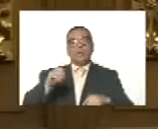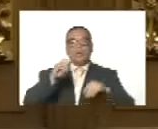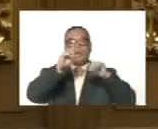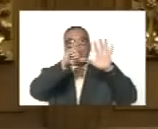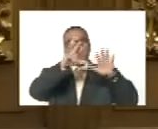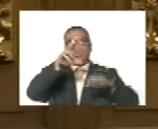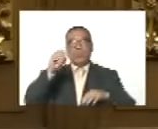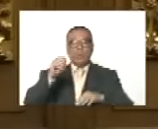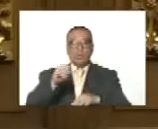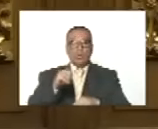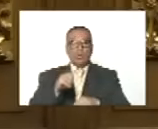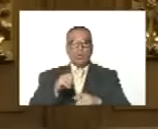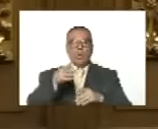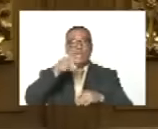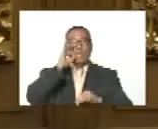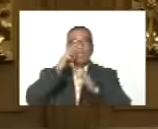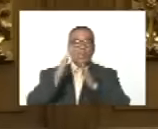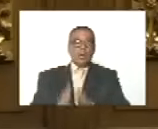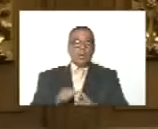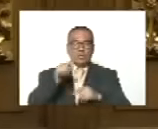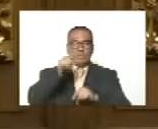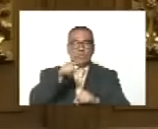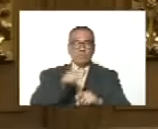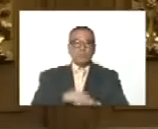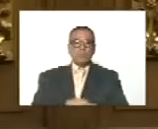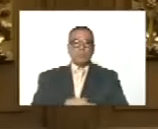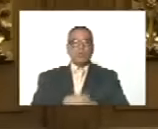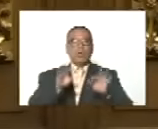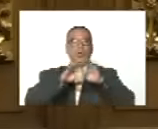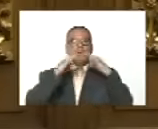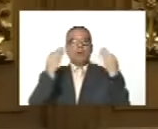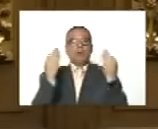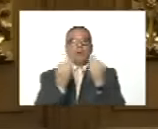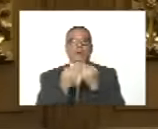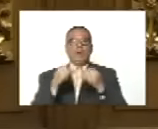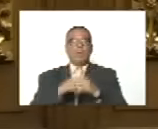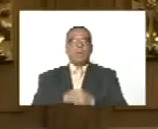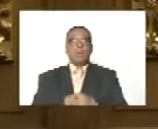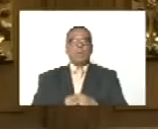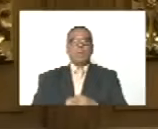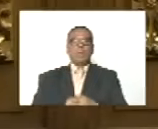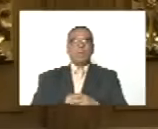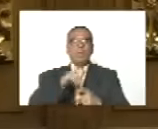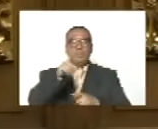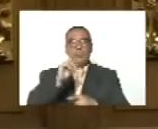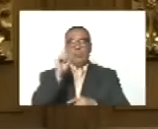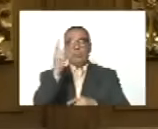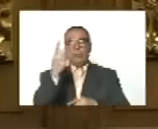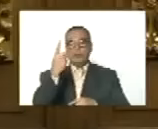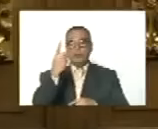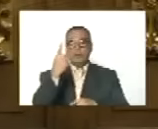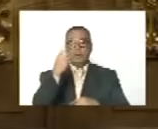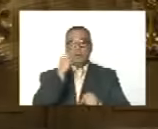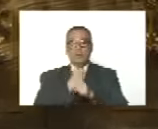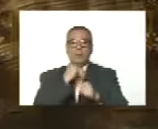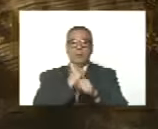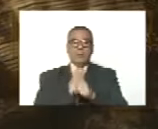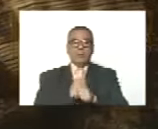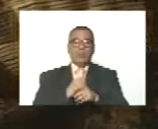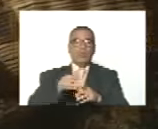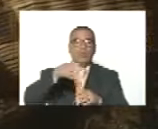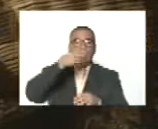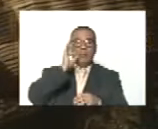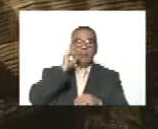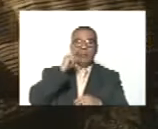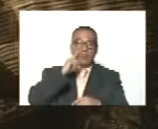198.680 caficultores o que están familias que su rubro principal es el